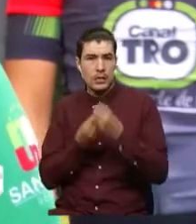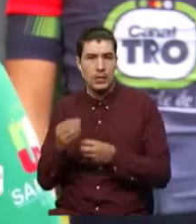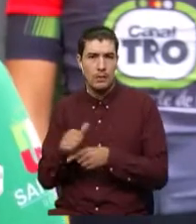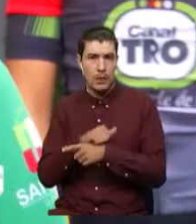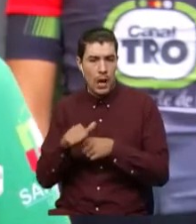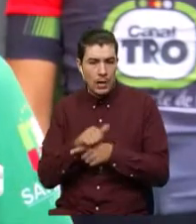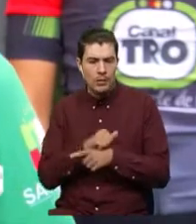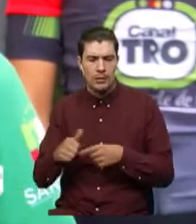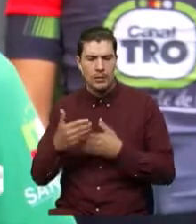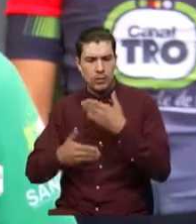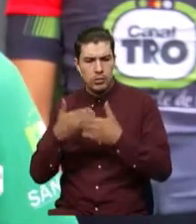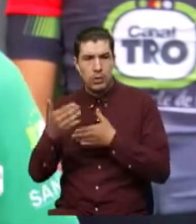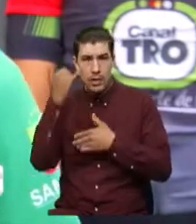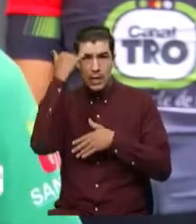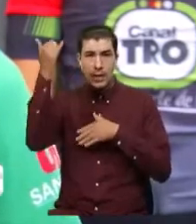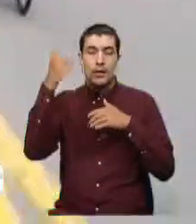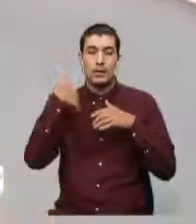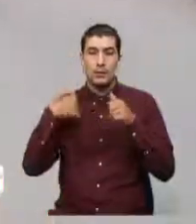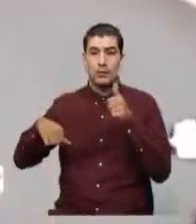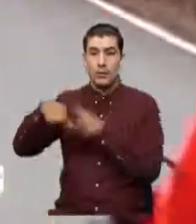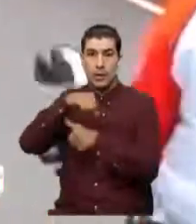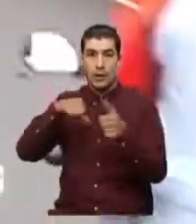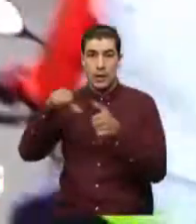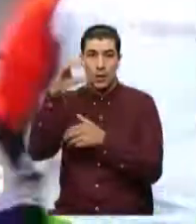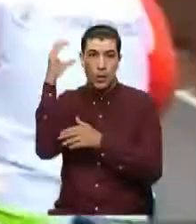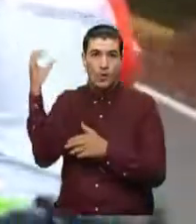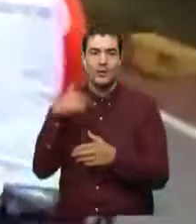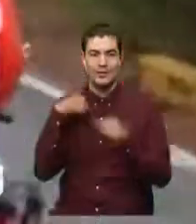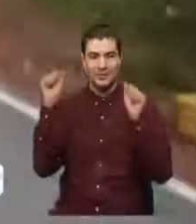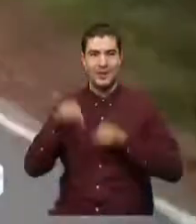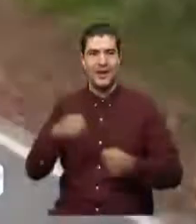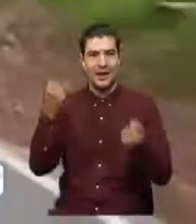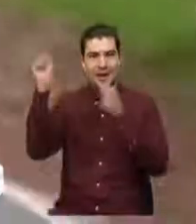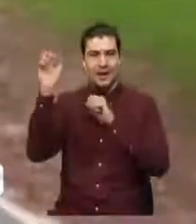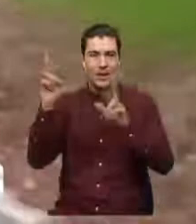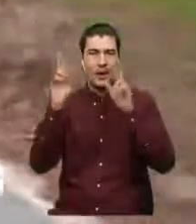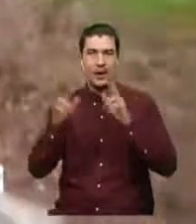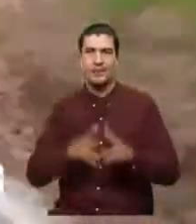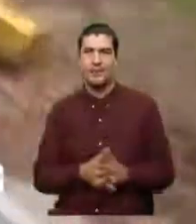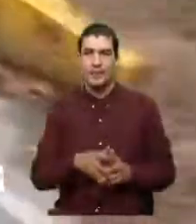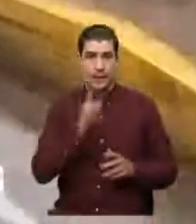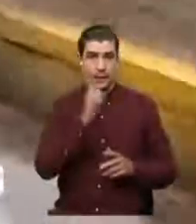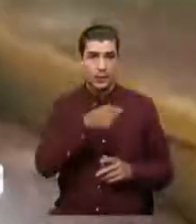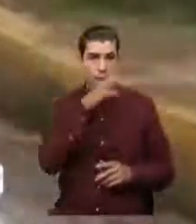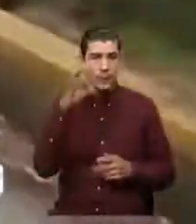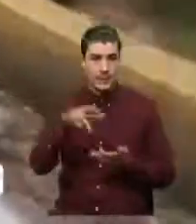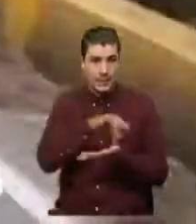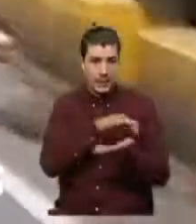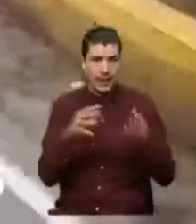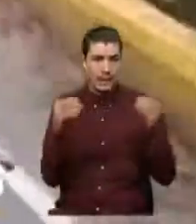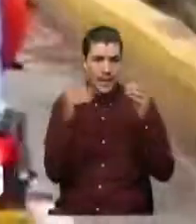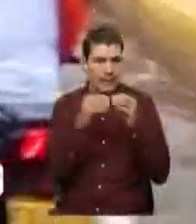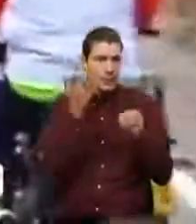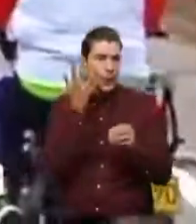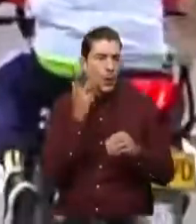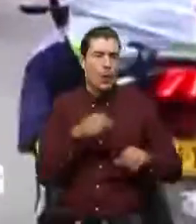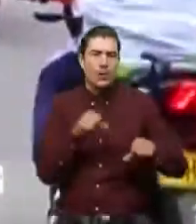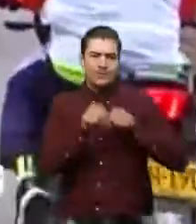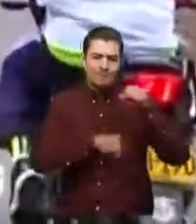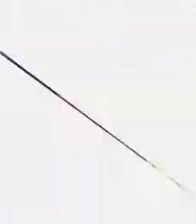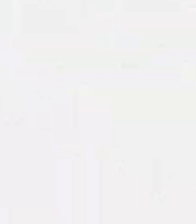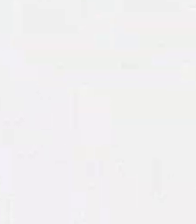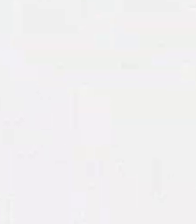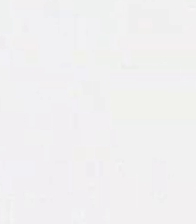hacer un buen papel en la vuelta colombia jhon alexander pico un santandereano más que pedalea a diario en busca de seguir conquistando sus